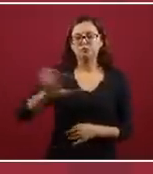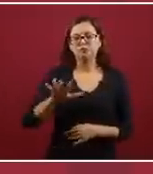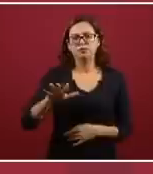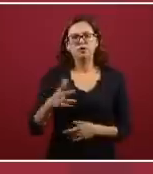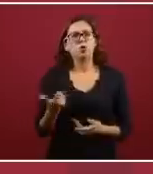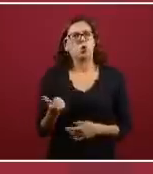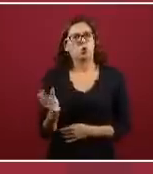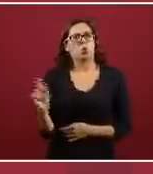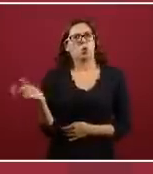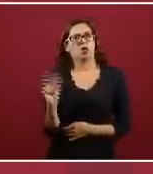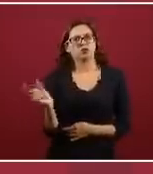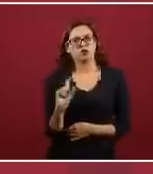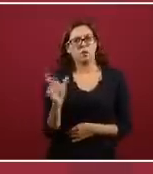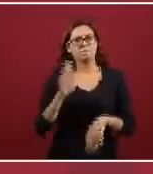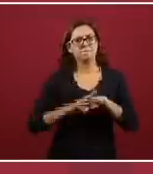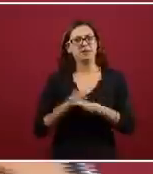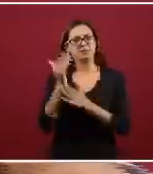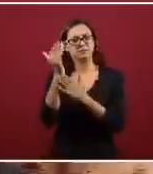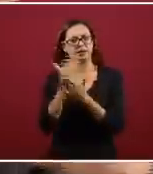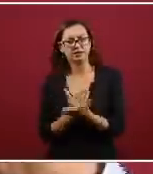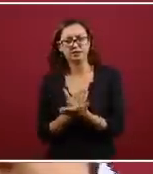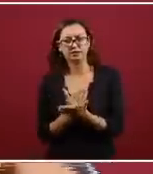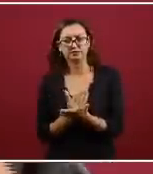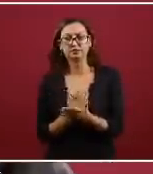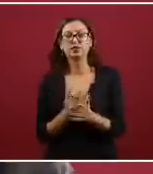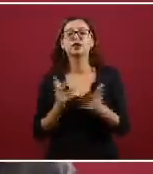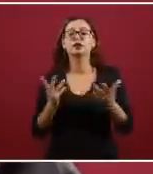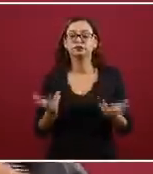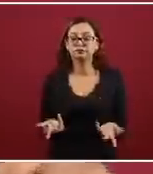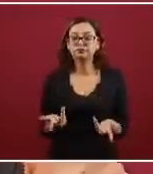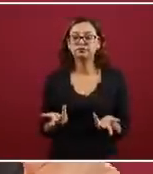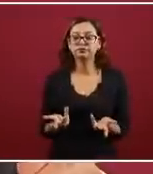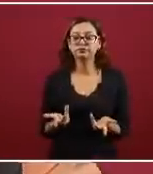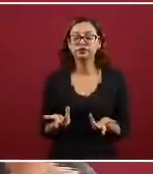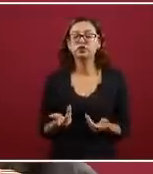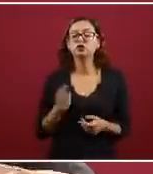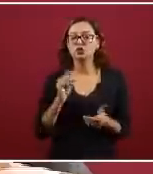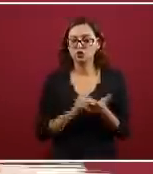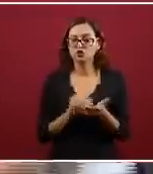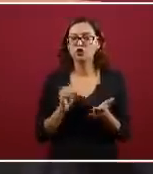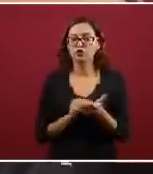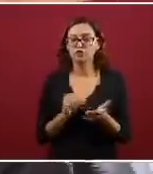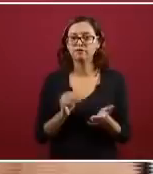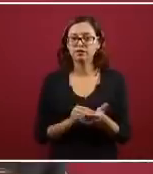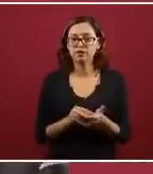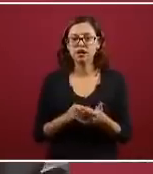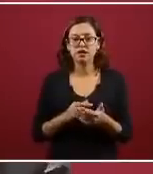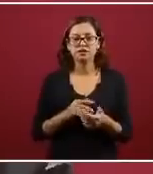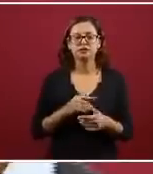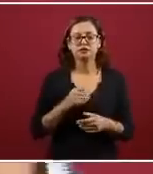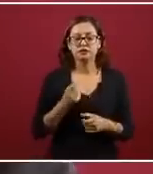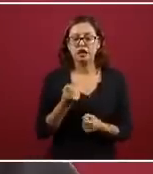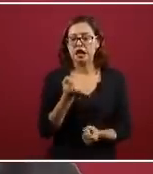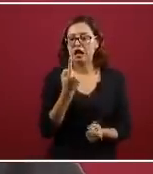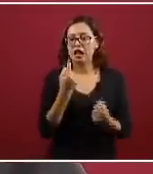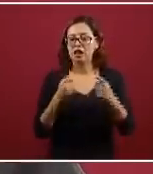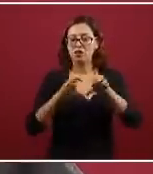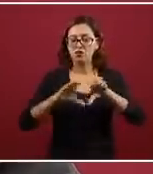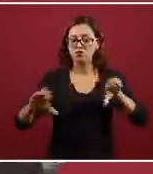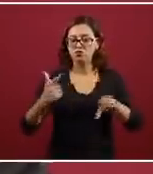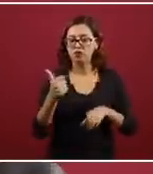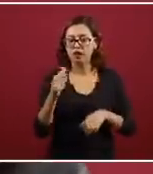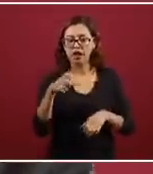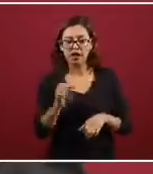preguntan. Bueno, todavía tenemos algunos gasoductos detenidos en ese proceso que hemos comentado